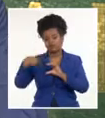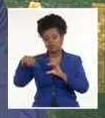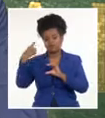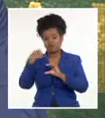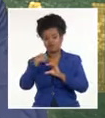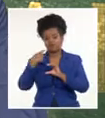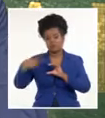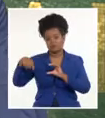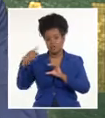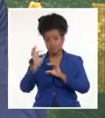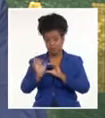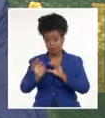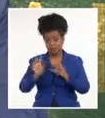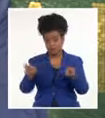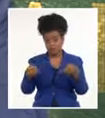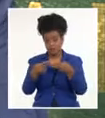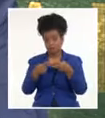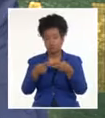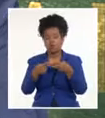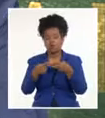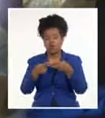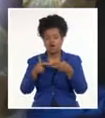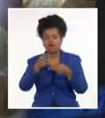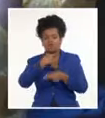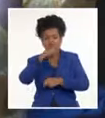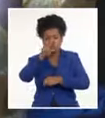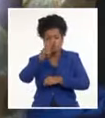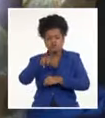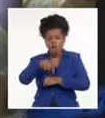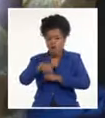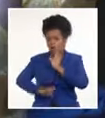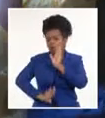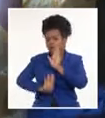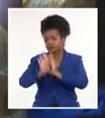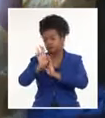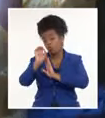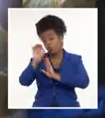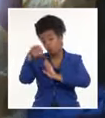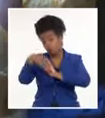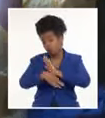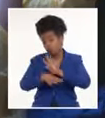ordinaria que se realizó de manera virtual hace exactamente un año.